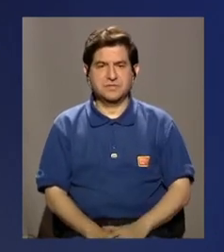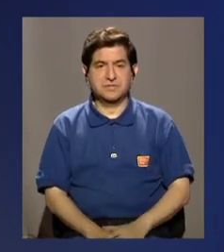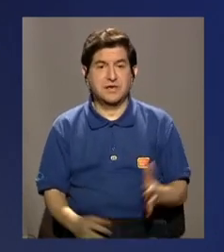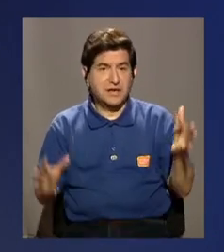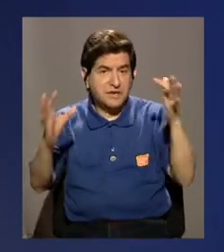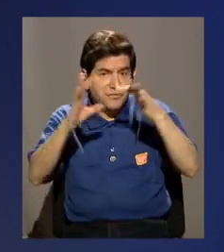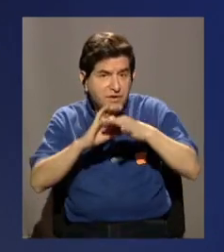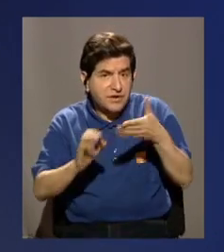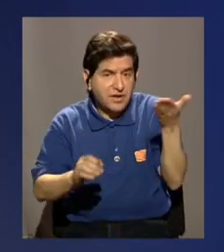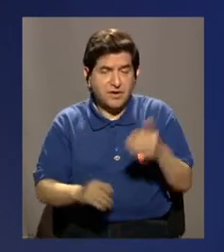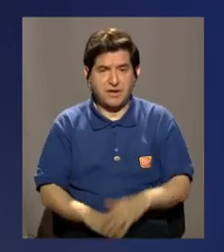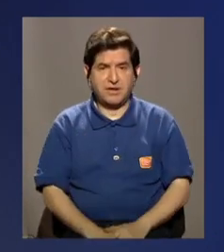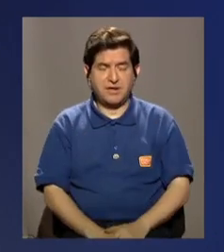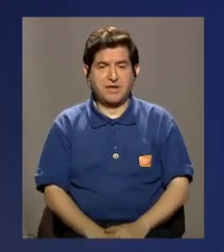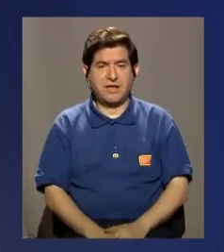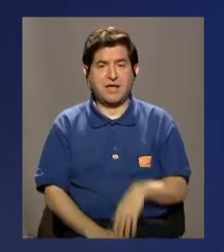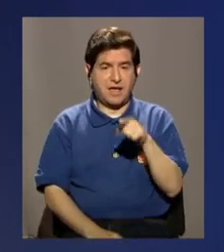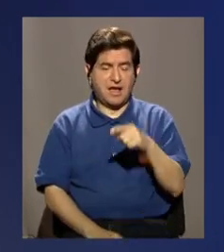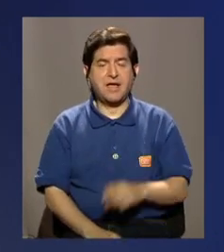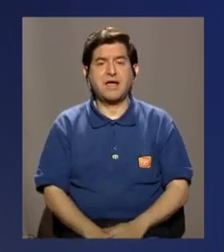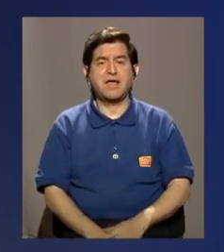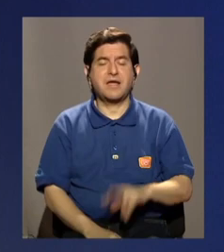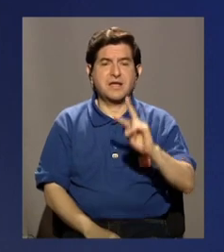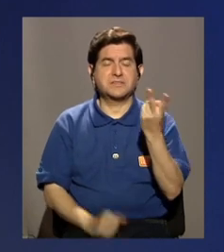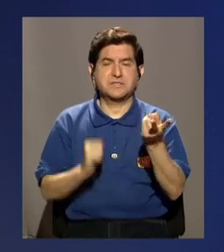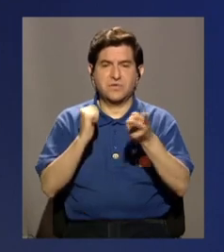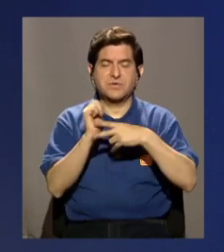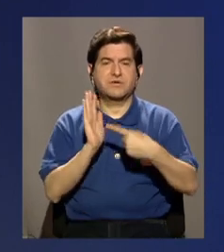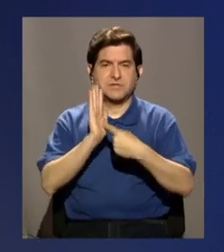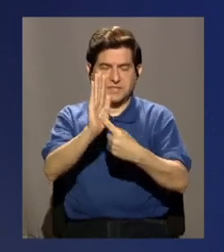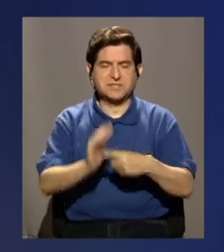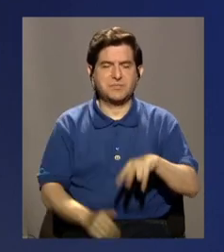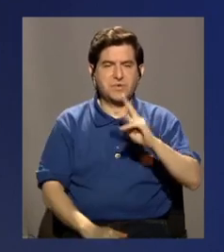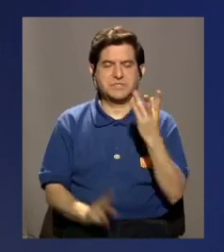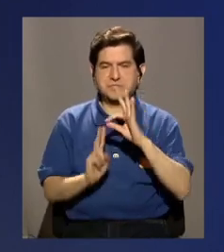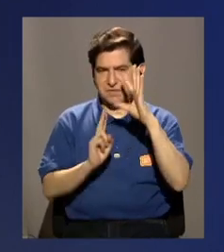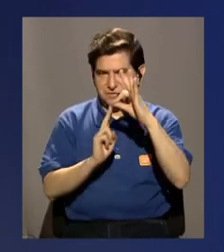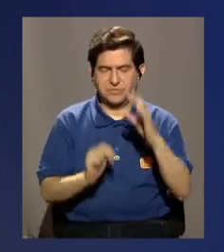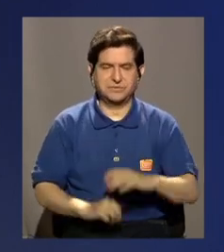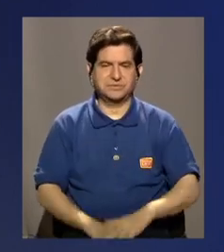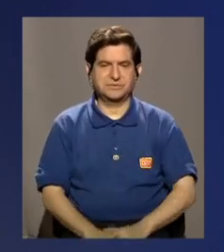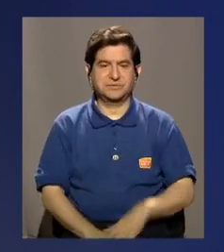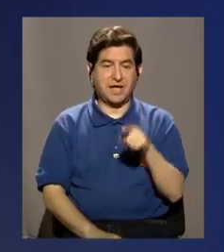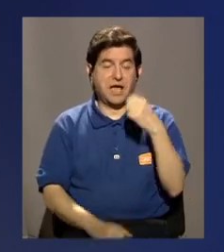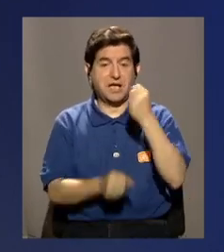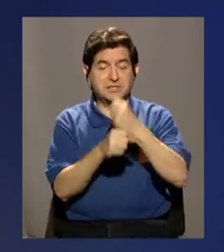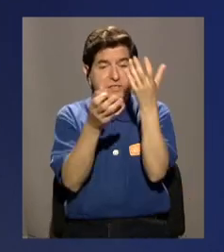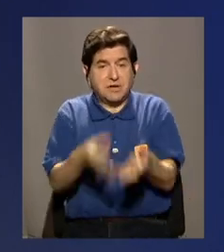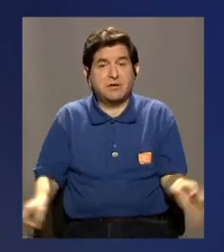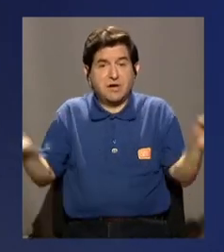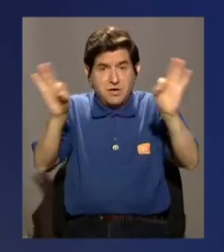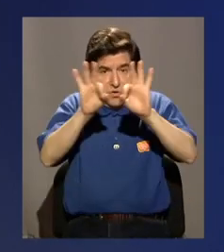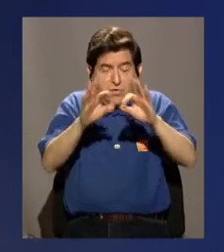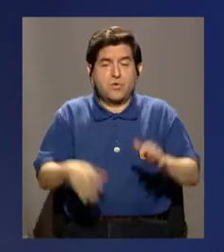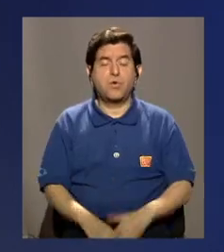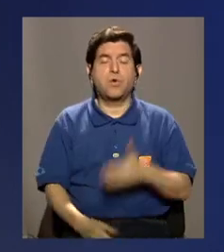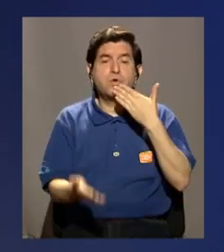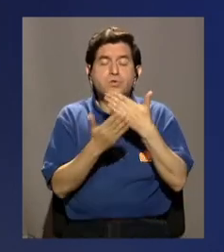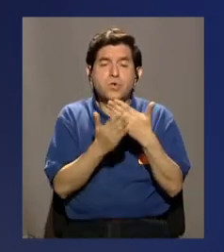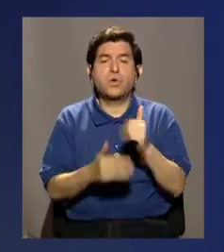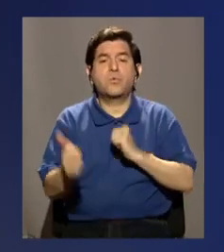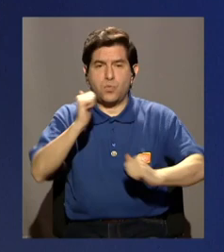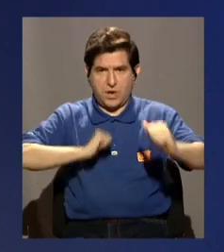y al propósito de la puesta en escena de la segunda oportunidad hay que resaltar estos esfuerzos de